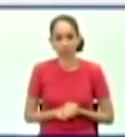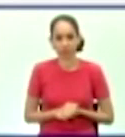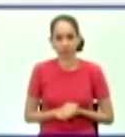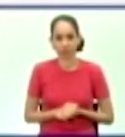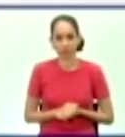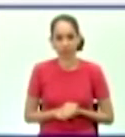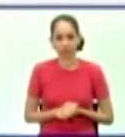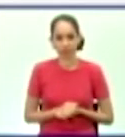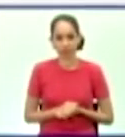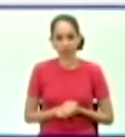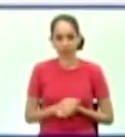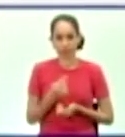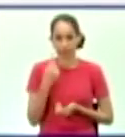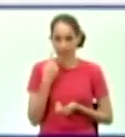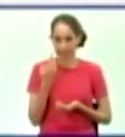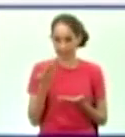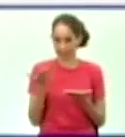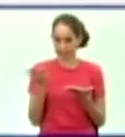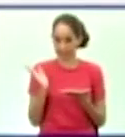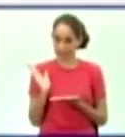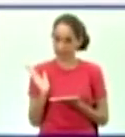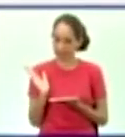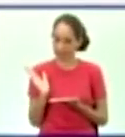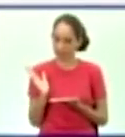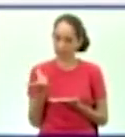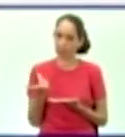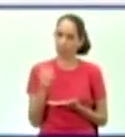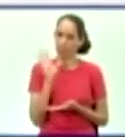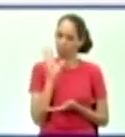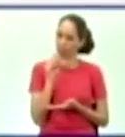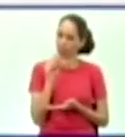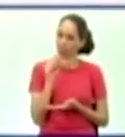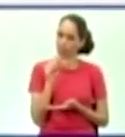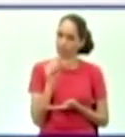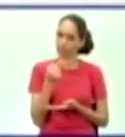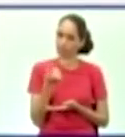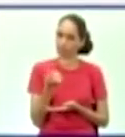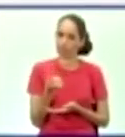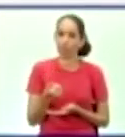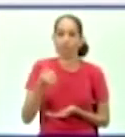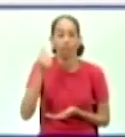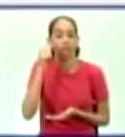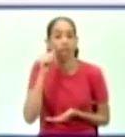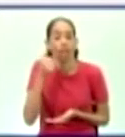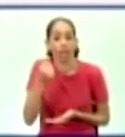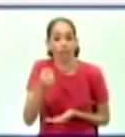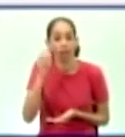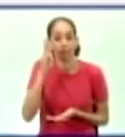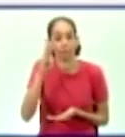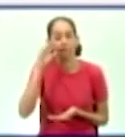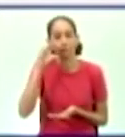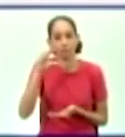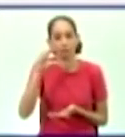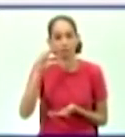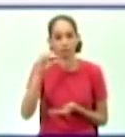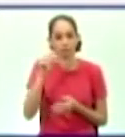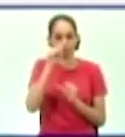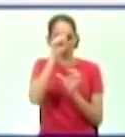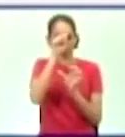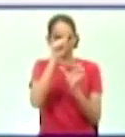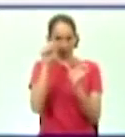Miren, nos dicen que ABC es rectángulo, por tanto, sus ángulos interiores son